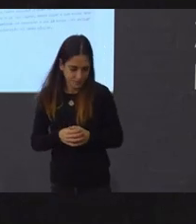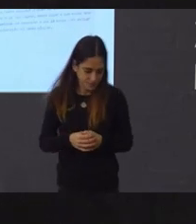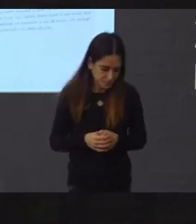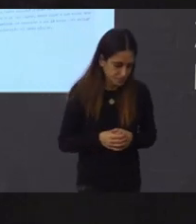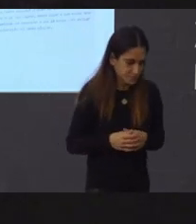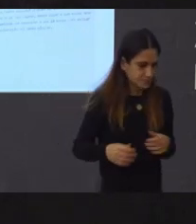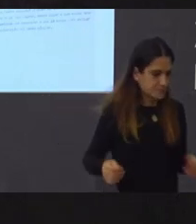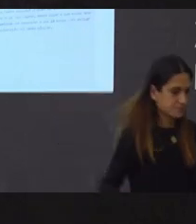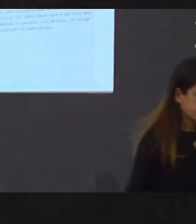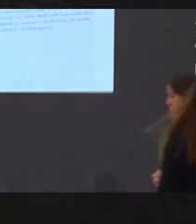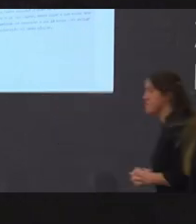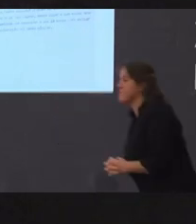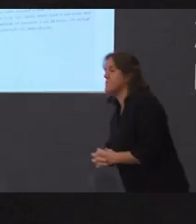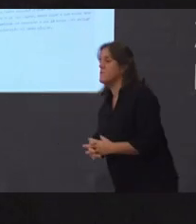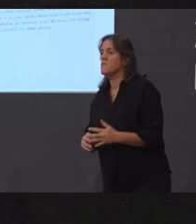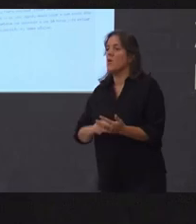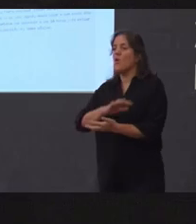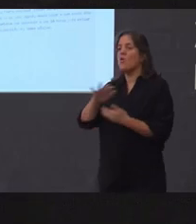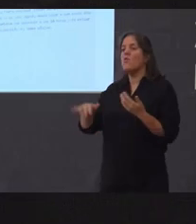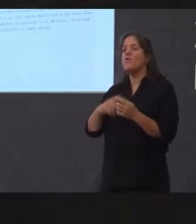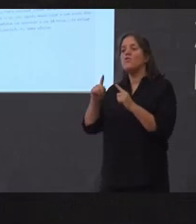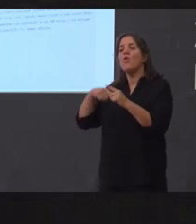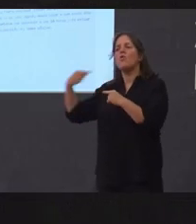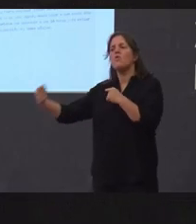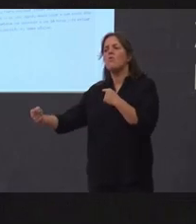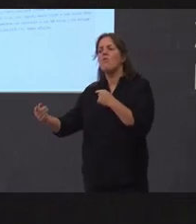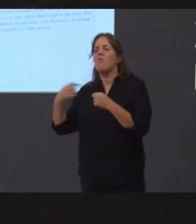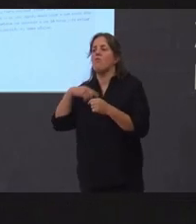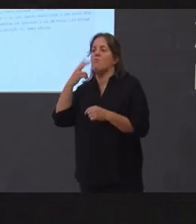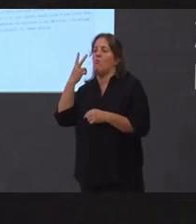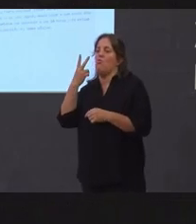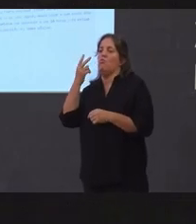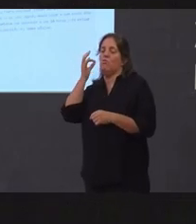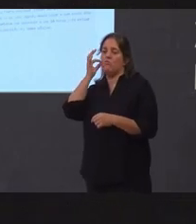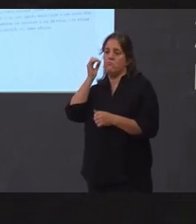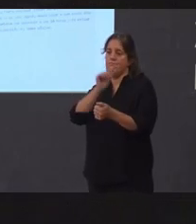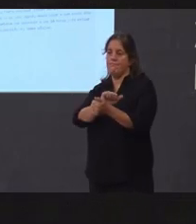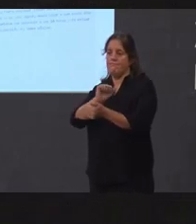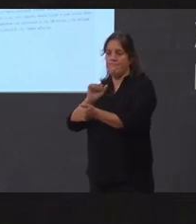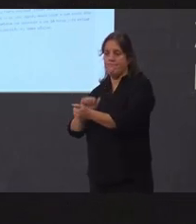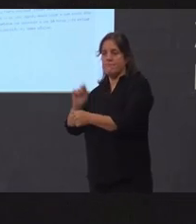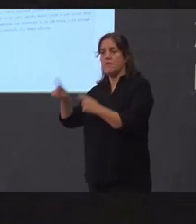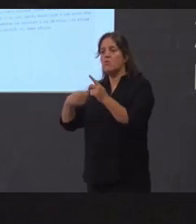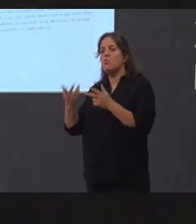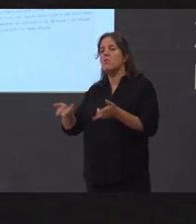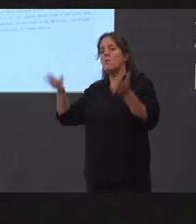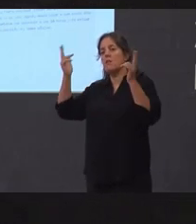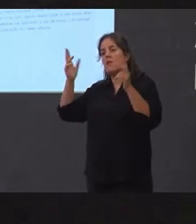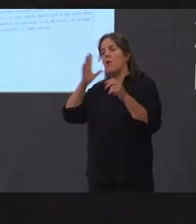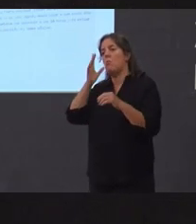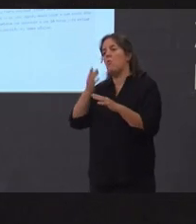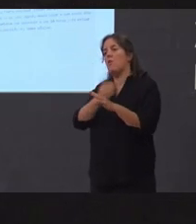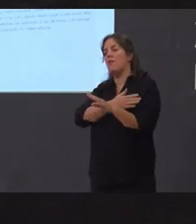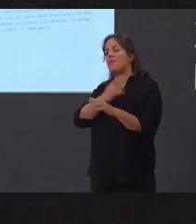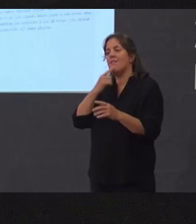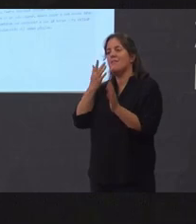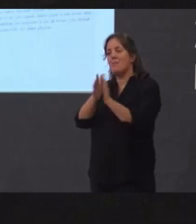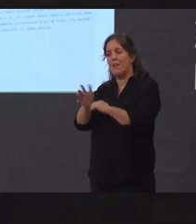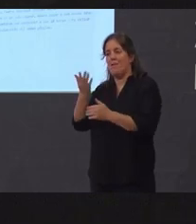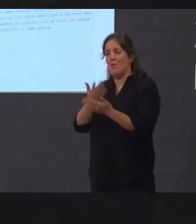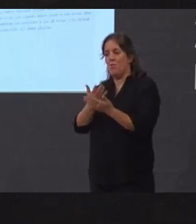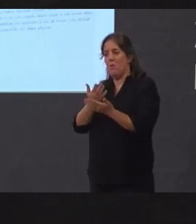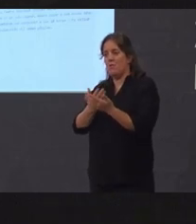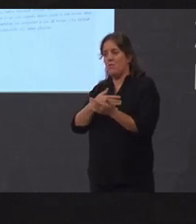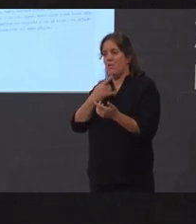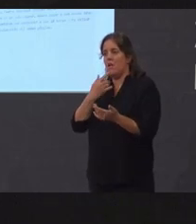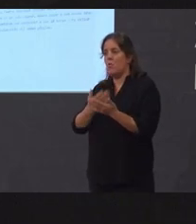Deste conflicto, dúas mulleres foron detidas. Logo serían postas en libertade precisamente polo que os dicía antes, polos argumentos que tiveron a